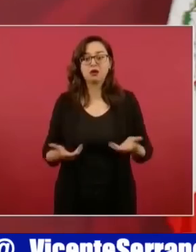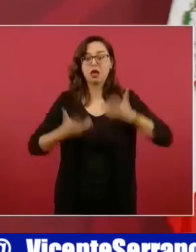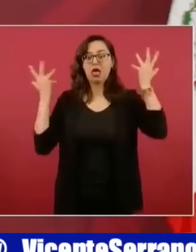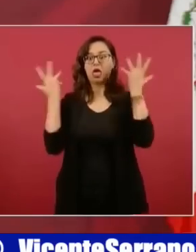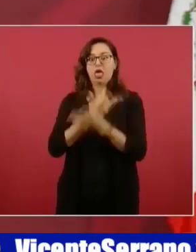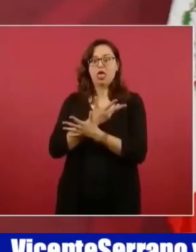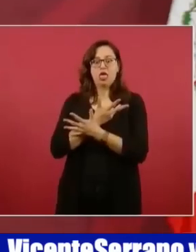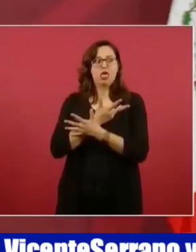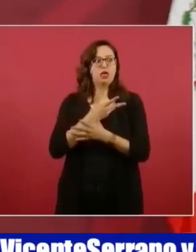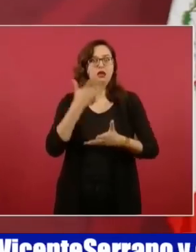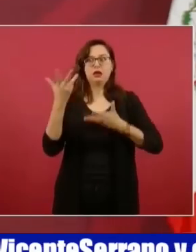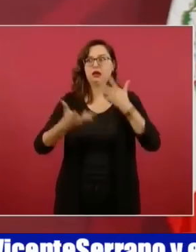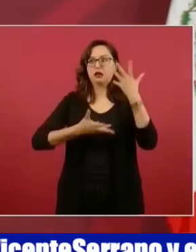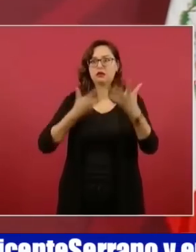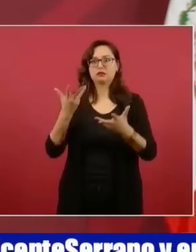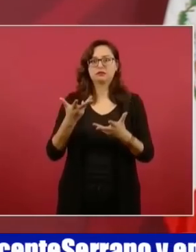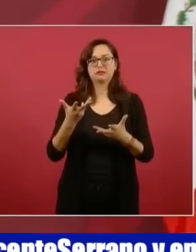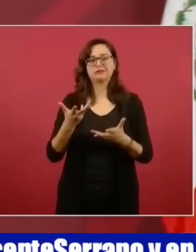elevados a partir